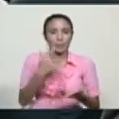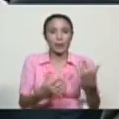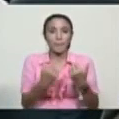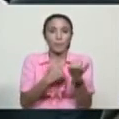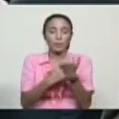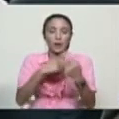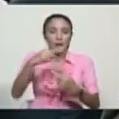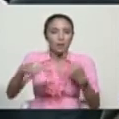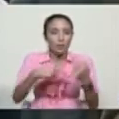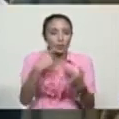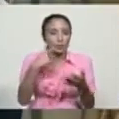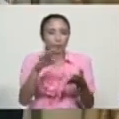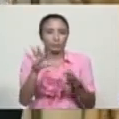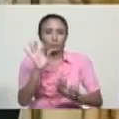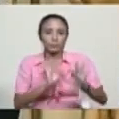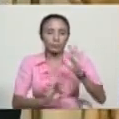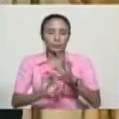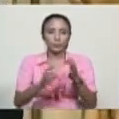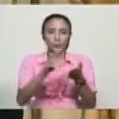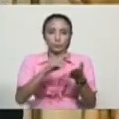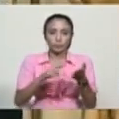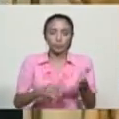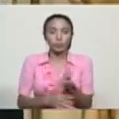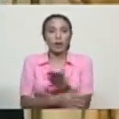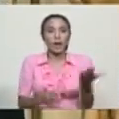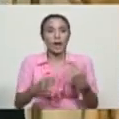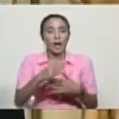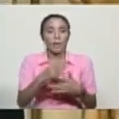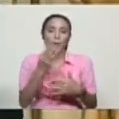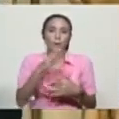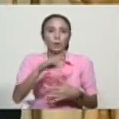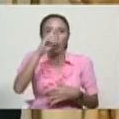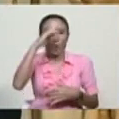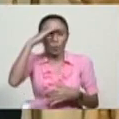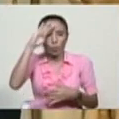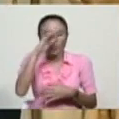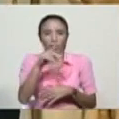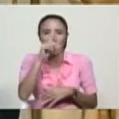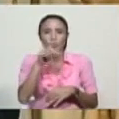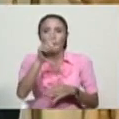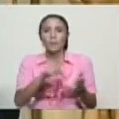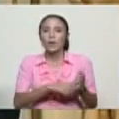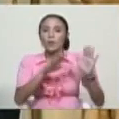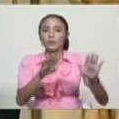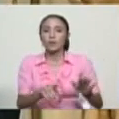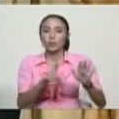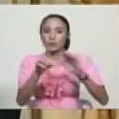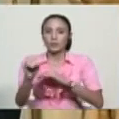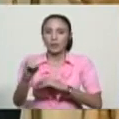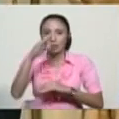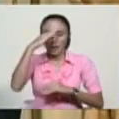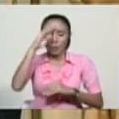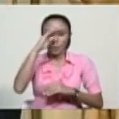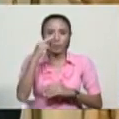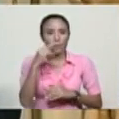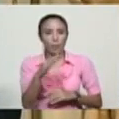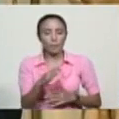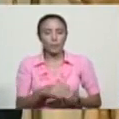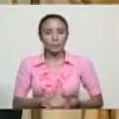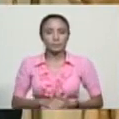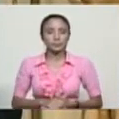tendríamos que revisar la Cuba de los 60 y los 70, cómo pudo navegar Cuba en